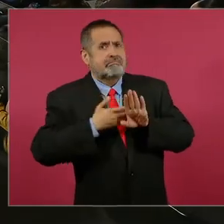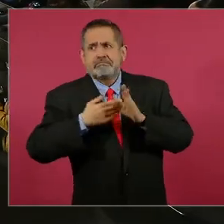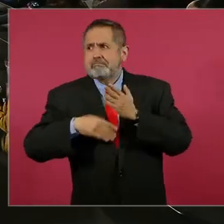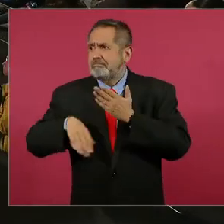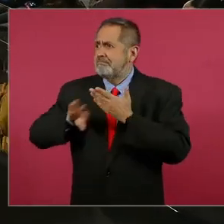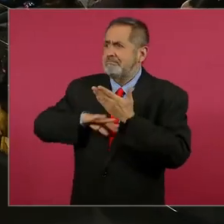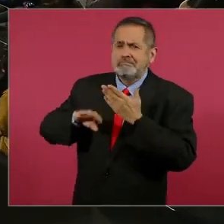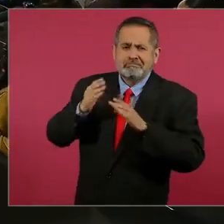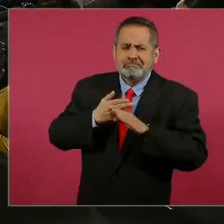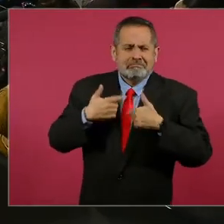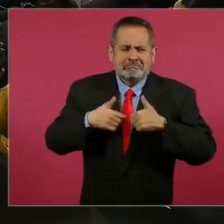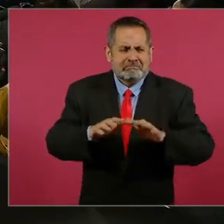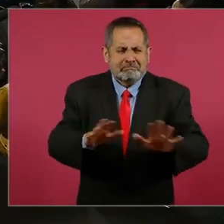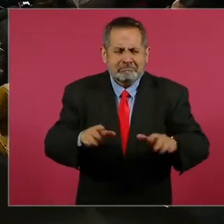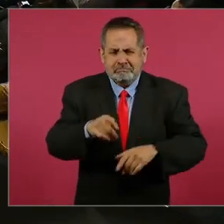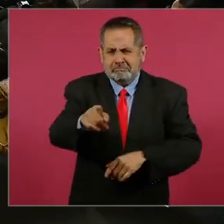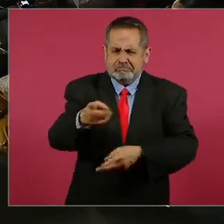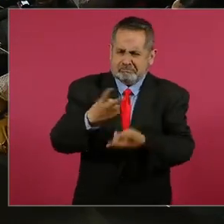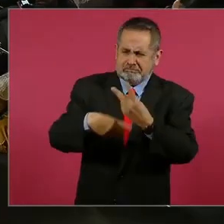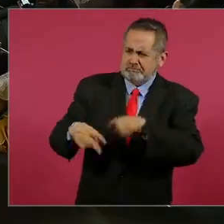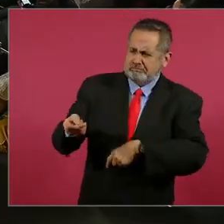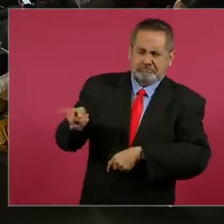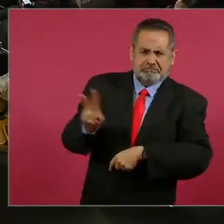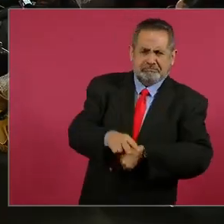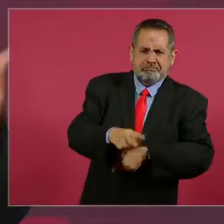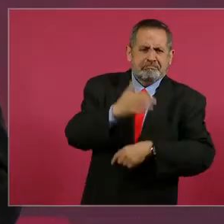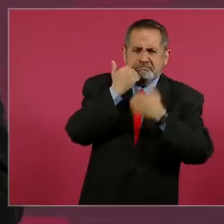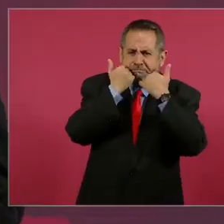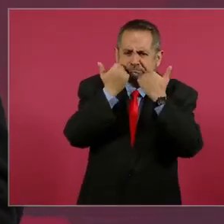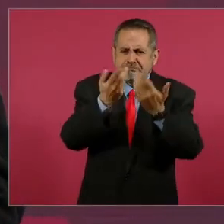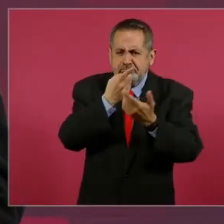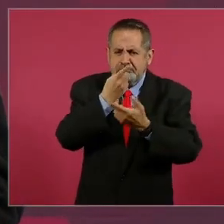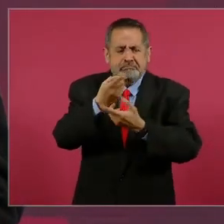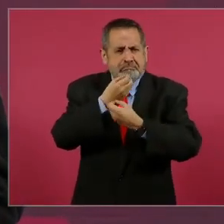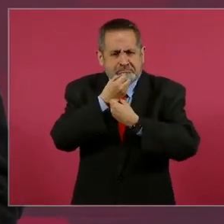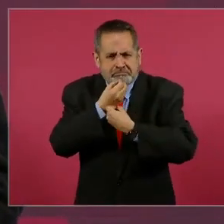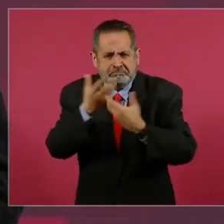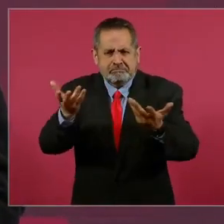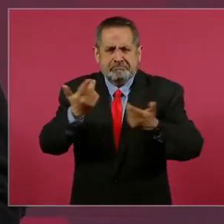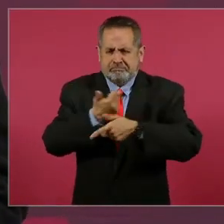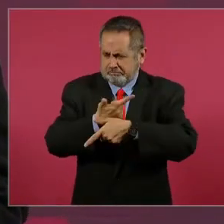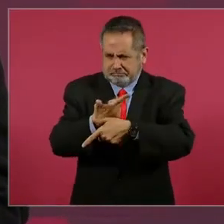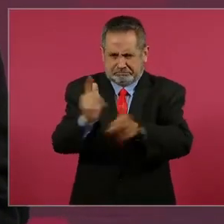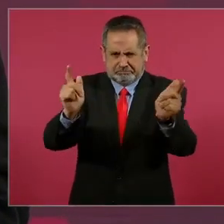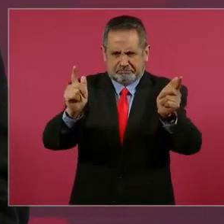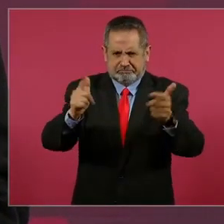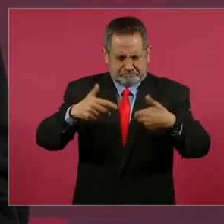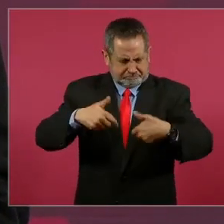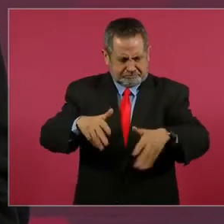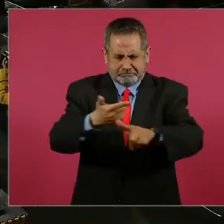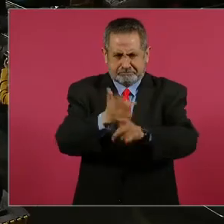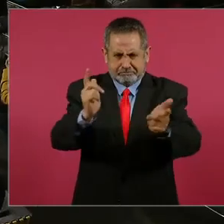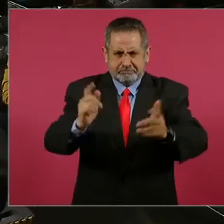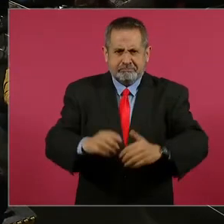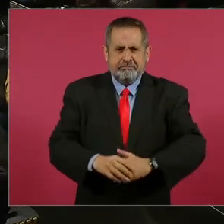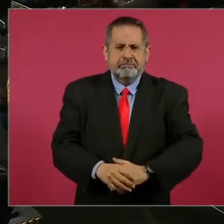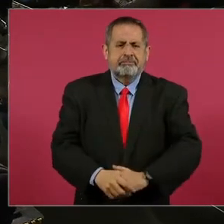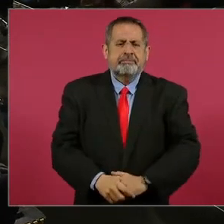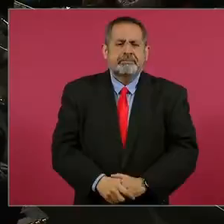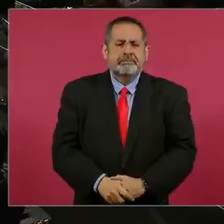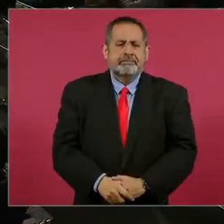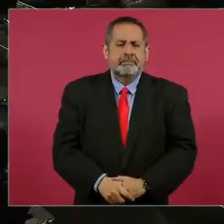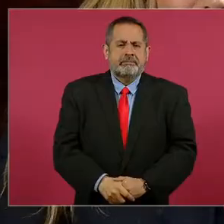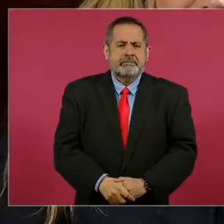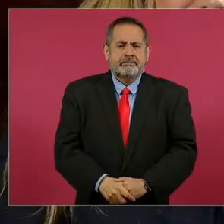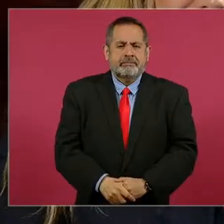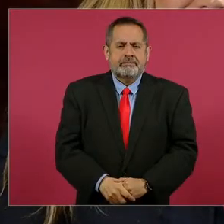acceso, presidente. No, por eso, pero tú puedes venir y decir lo que tú quieras con toda libertad. Pues sí, pero primero tengo que tener acceso para que